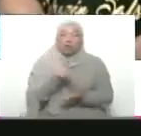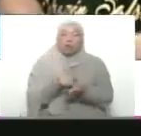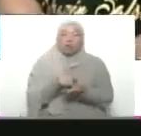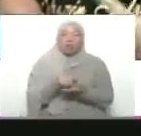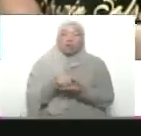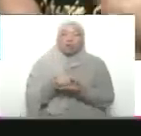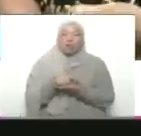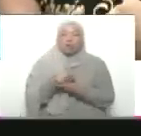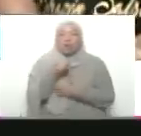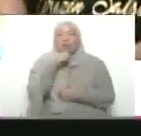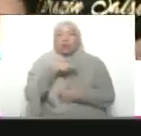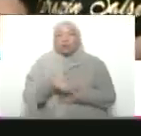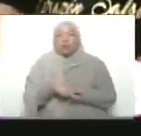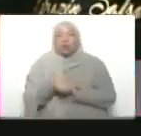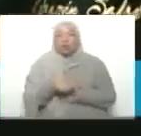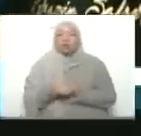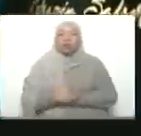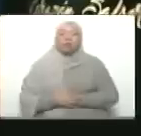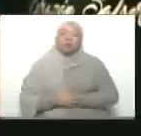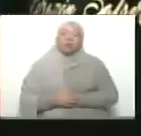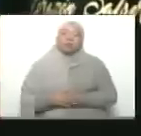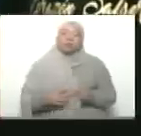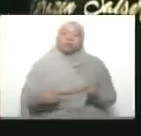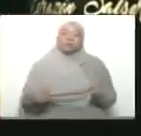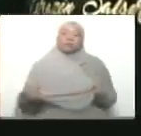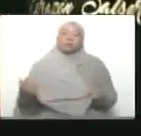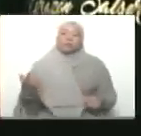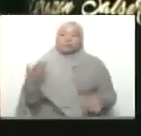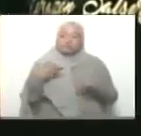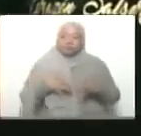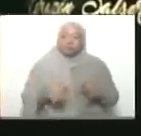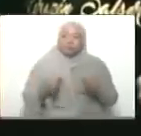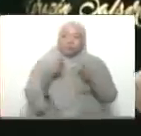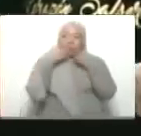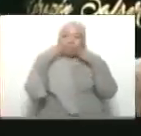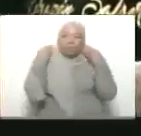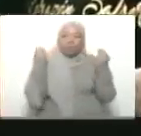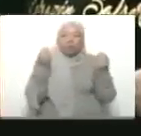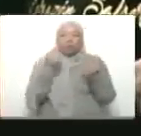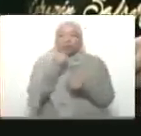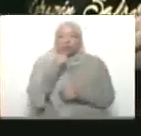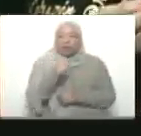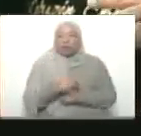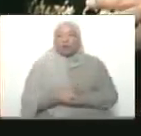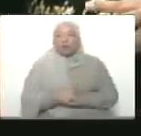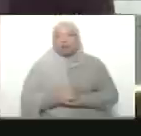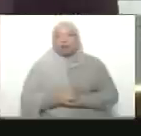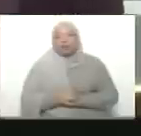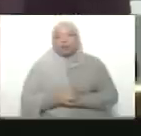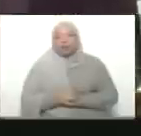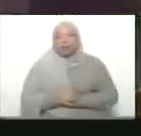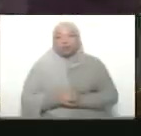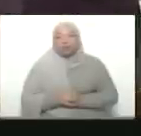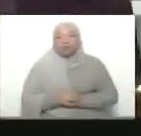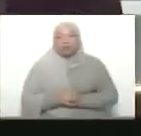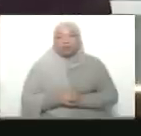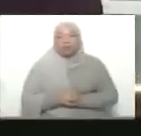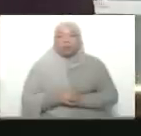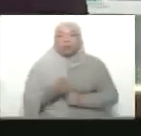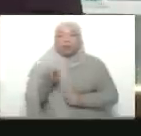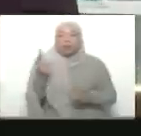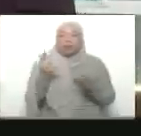salsa y de la historia insurgente tenemos esta oportunidad de celebrar aquí se unen dos cosas